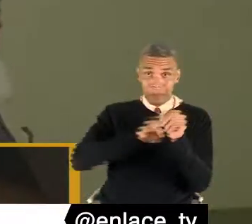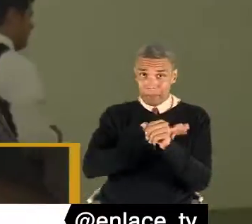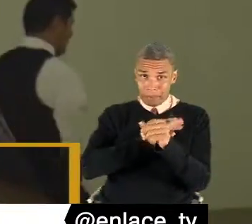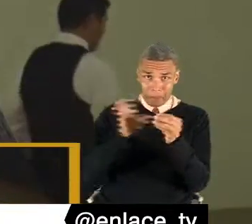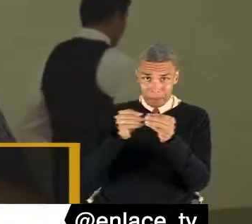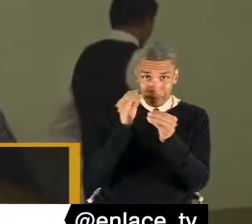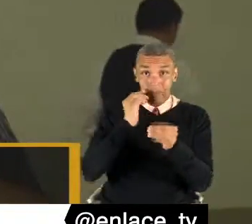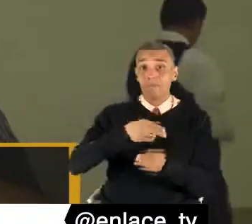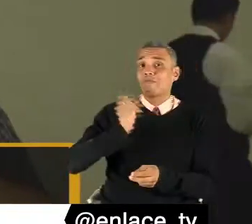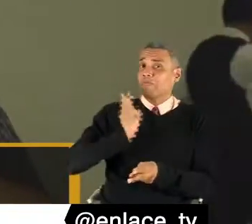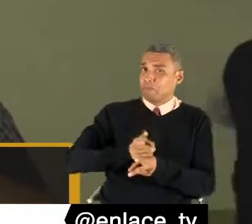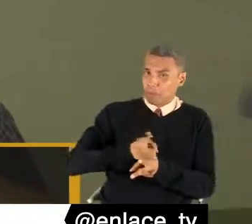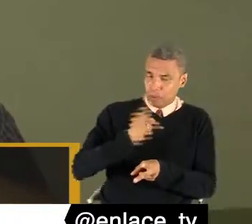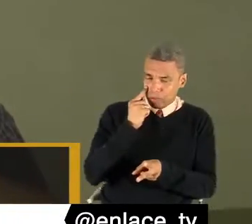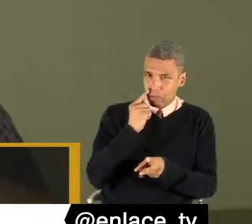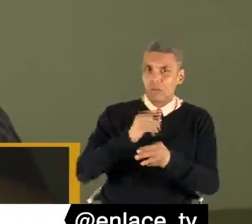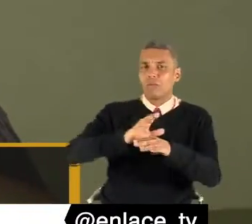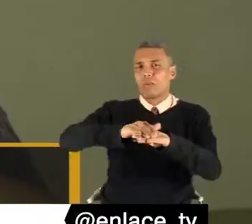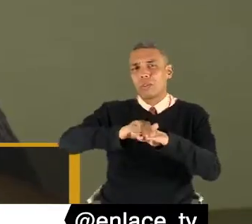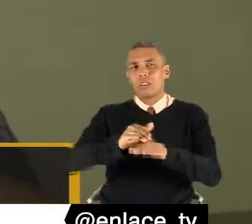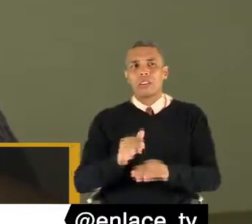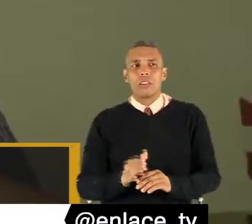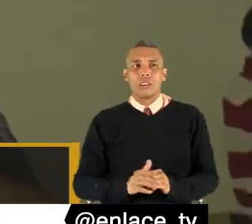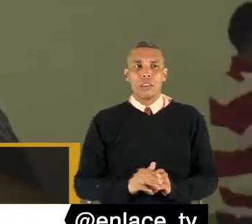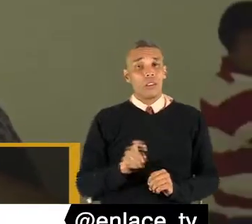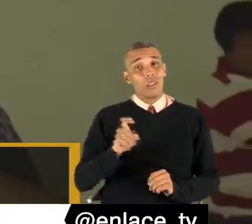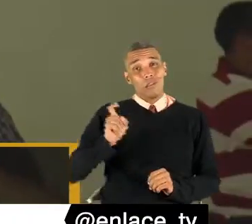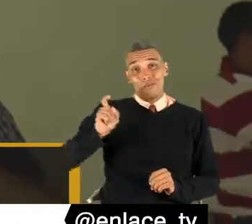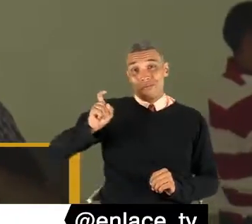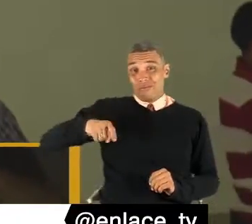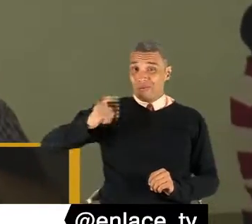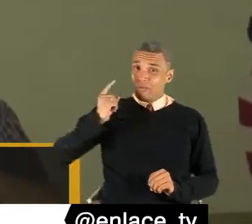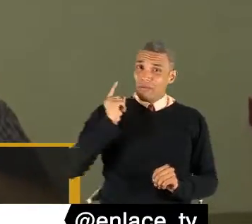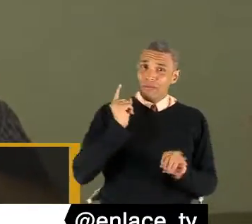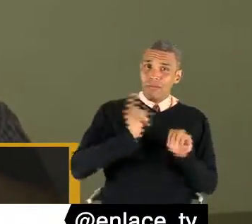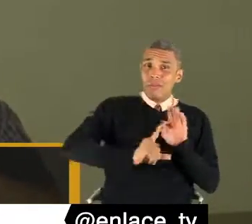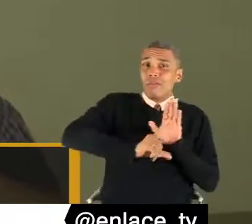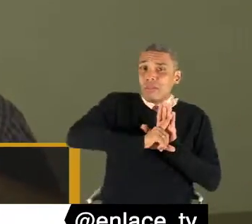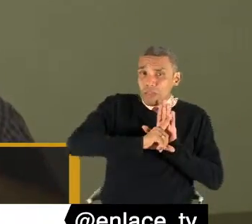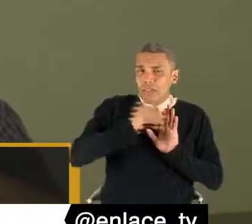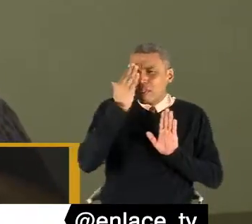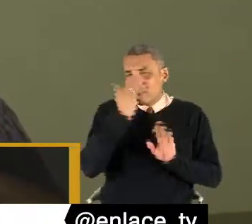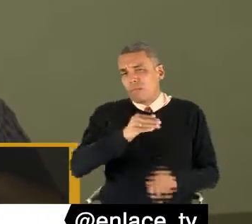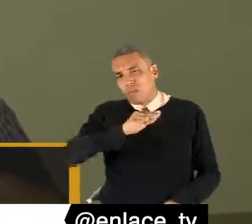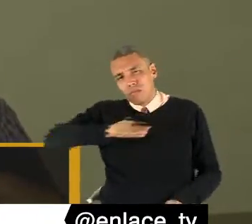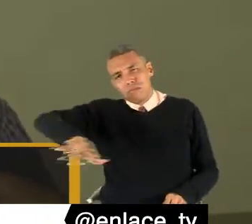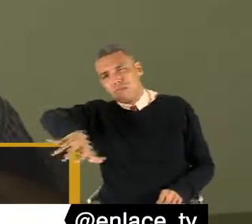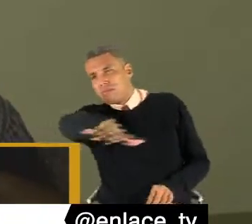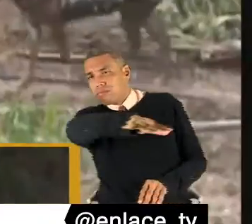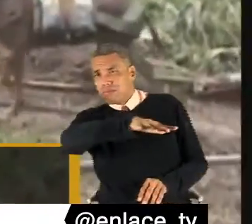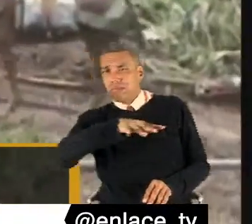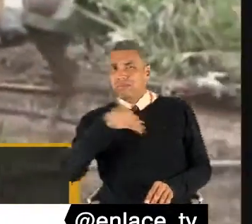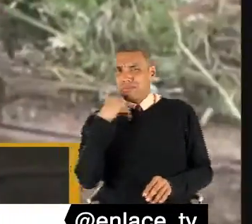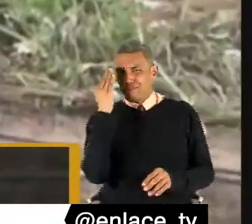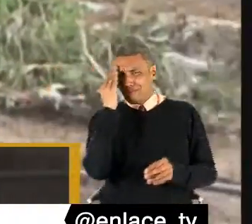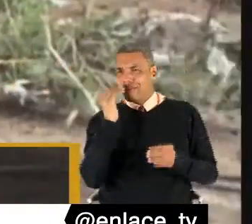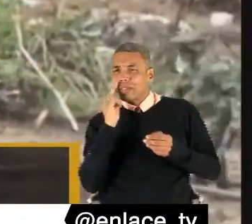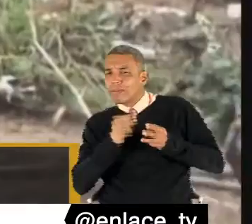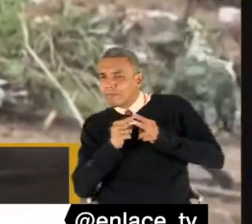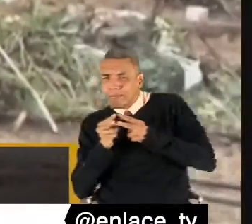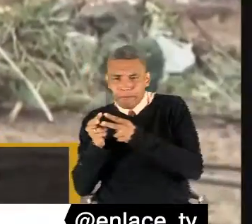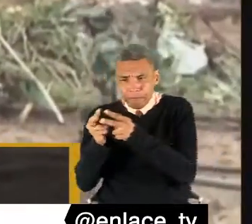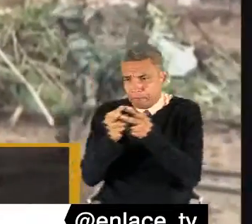dos componentes, la posibilidad de aplicar una ley real donde nosotros estamos, conocemos el territorio. Nos tenemos ahora es que preparar para eso